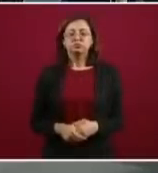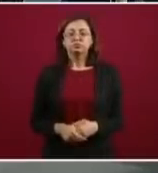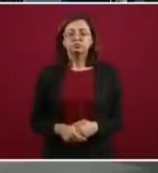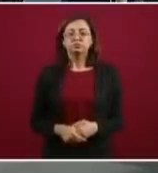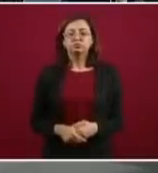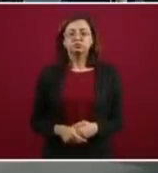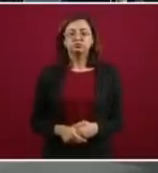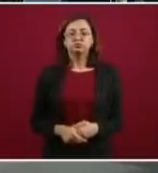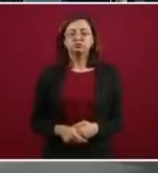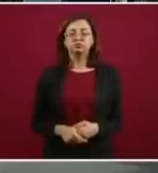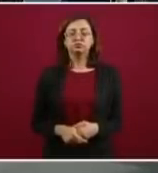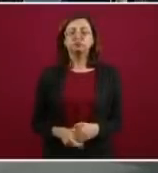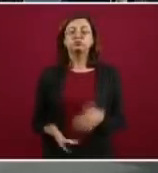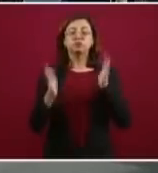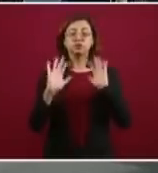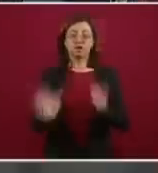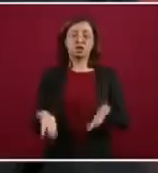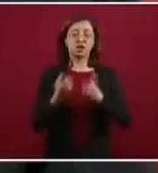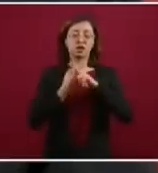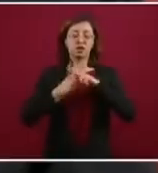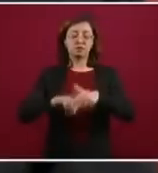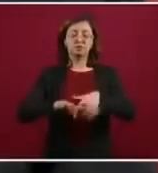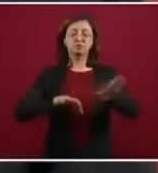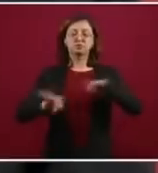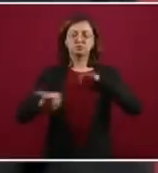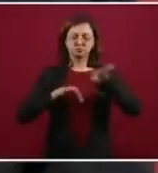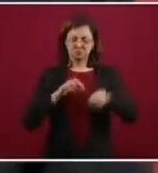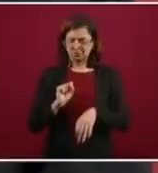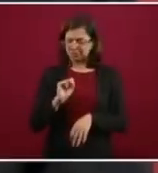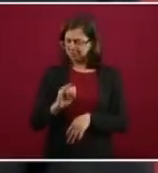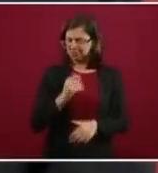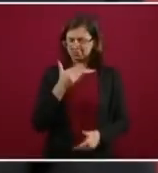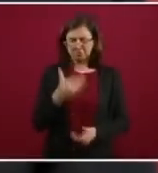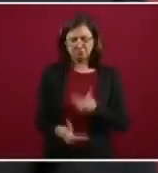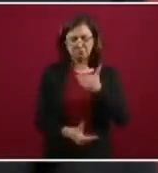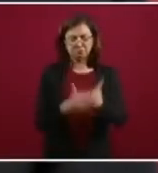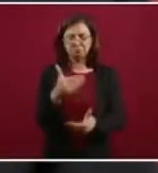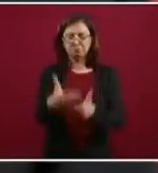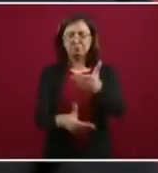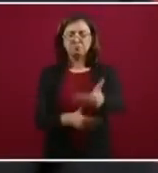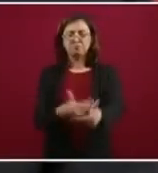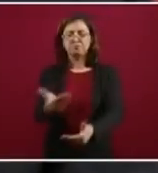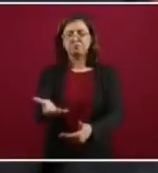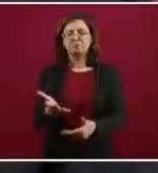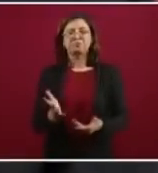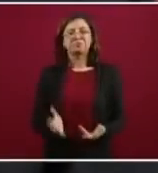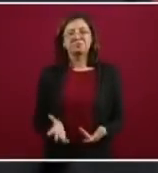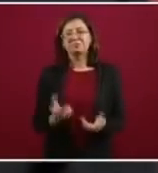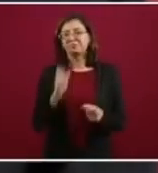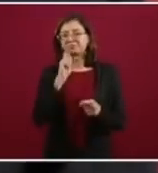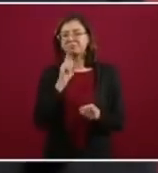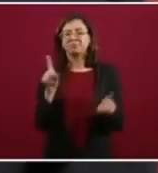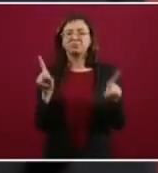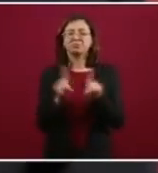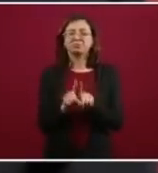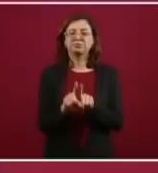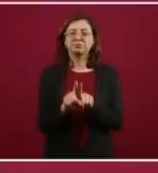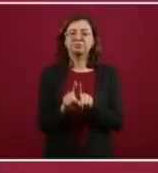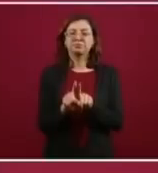Ya se está trabajando en eso, hay avance. Estamos, es un poco lo que sucedió